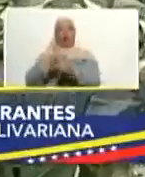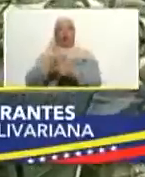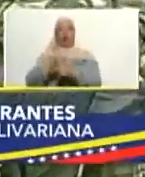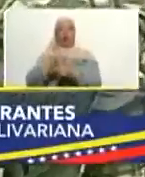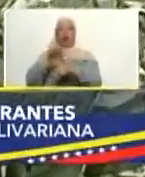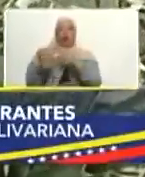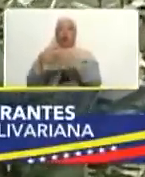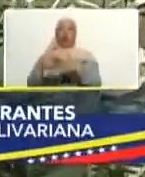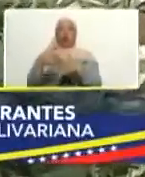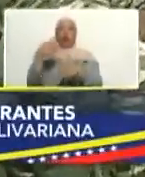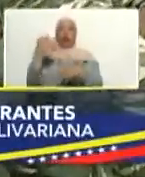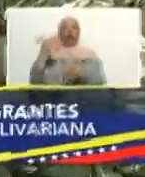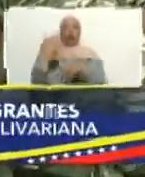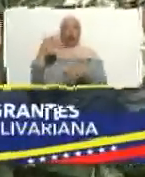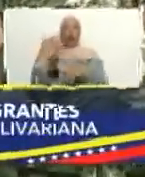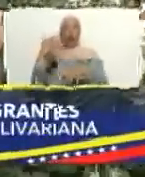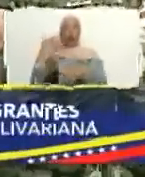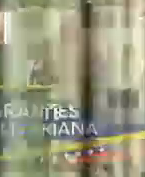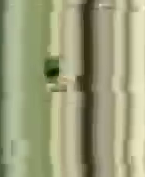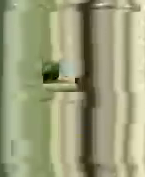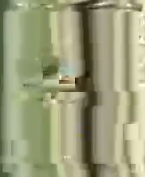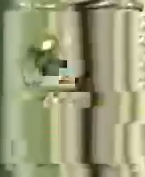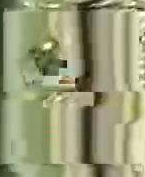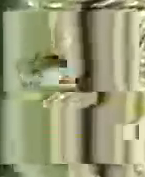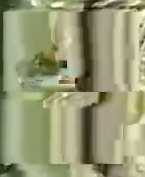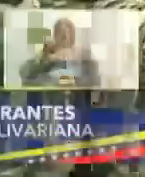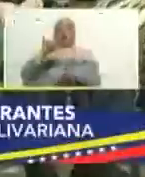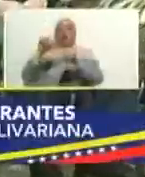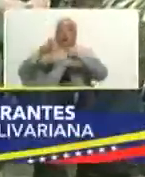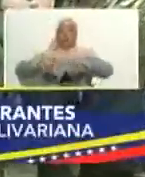tareas. Debo decir que este año tuvimos